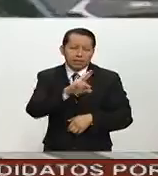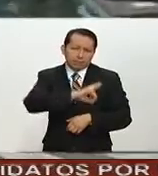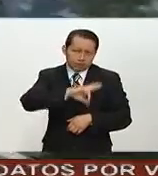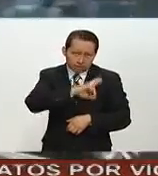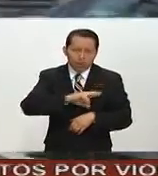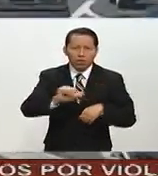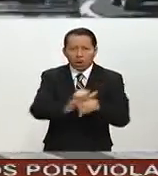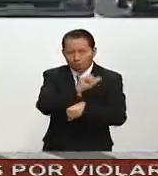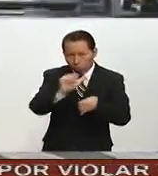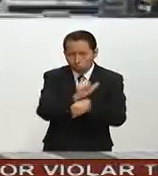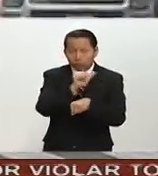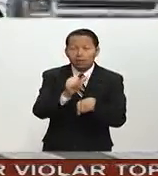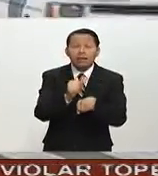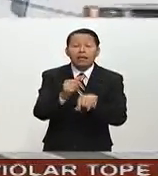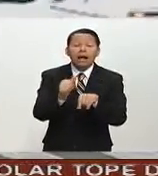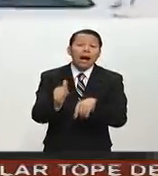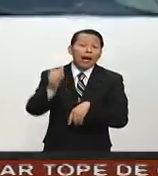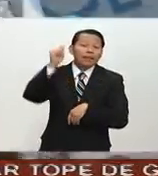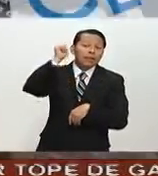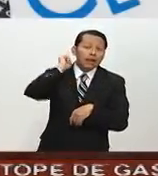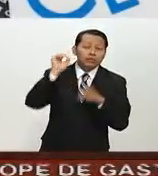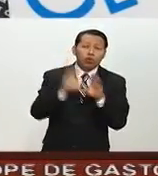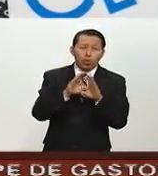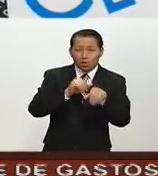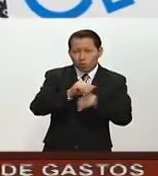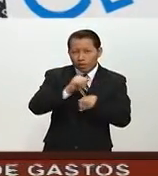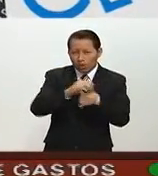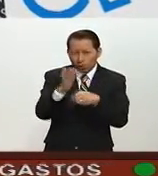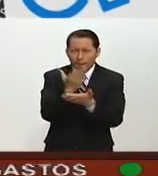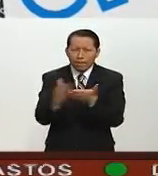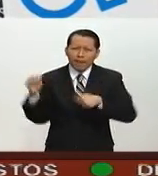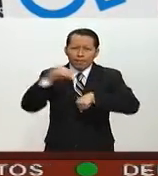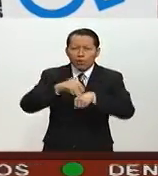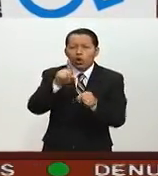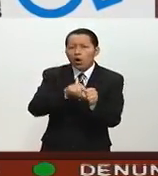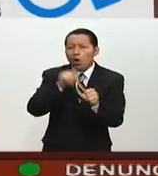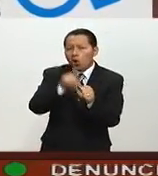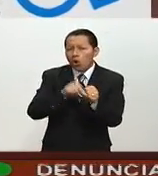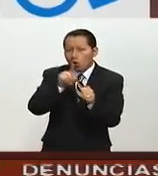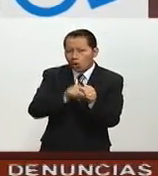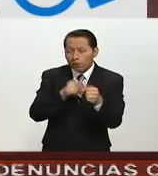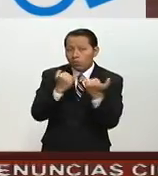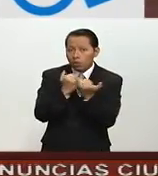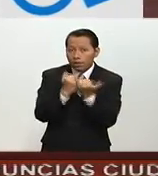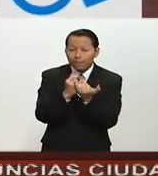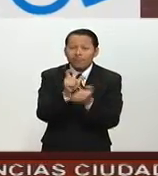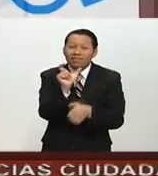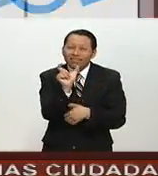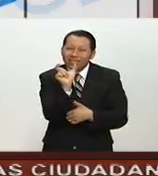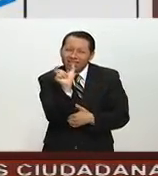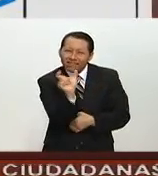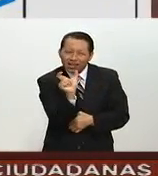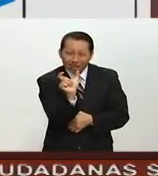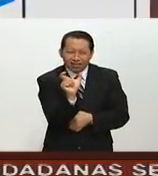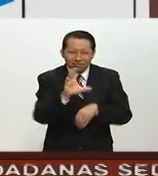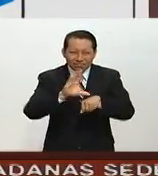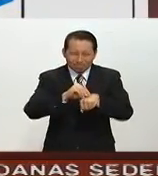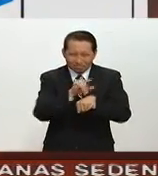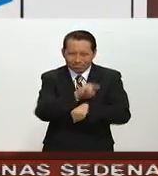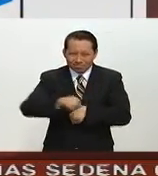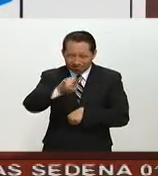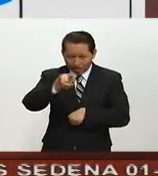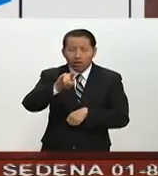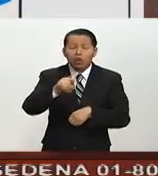automóvil, mientras que en la parte trasera, además de los números, contará con el color del engomado. La tarjeta de circulación tendrá el nombre del propietario o